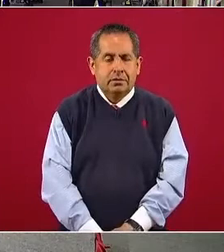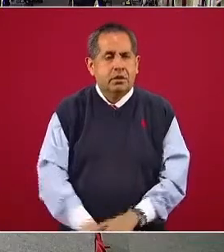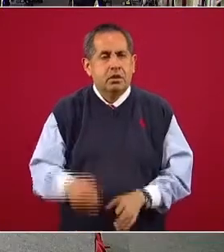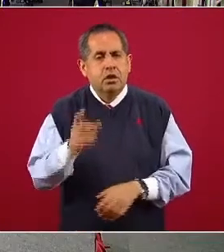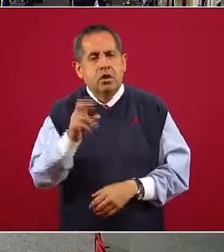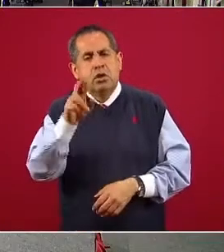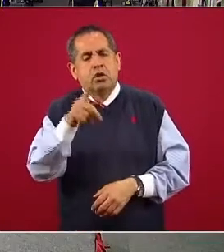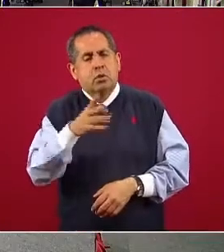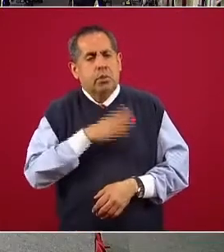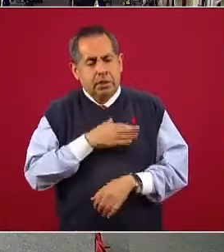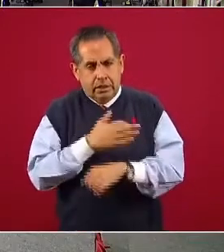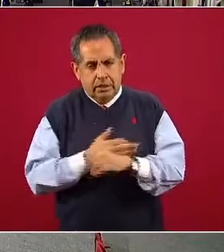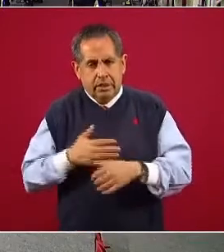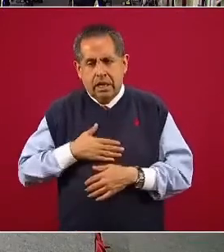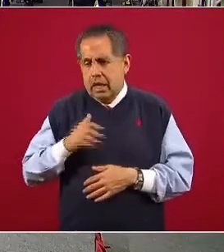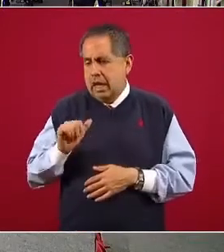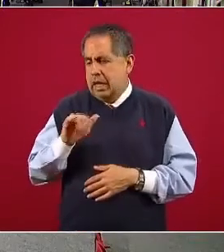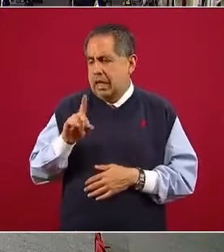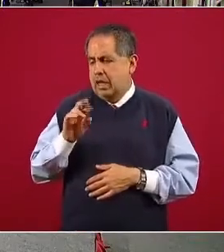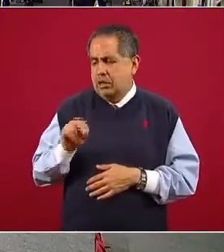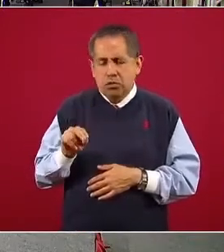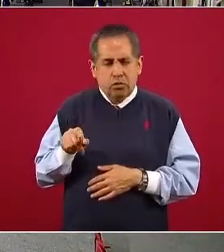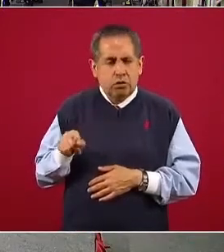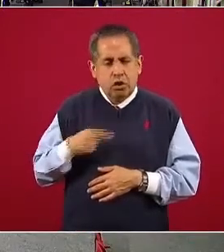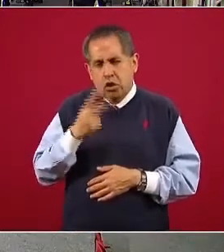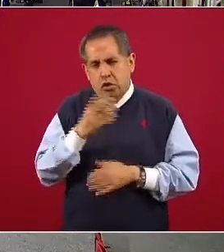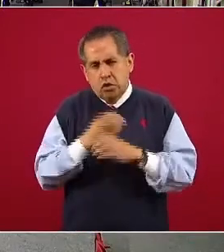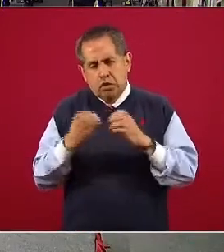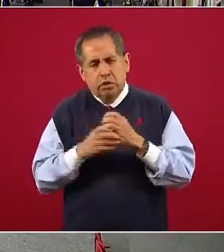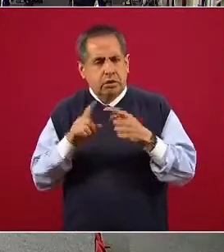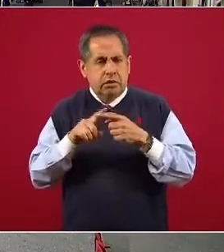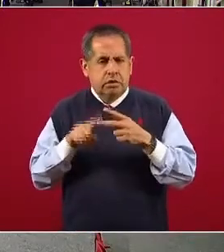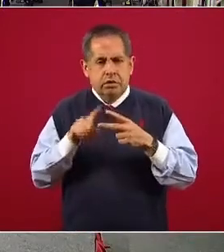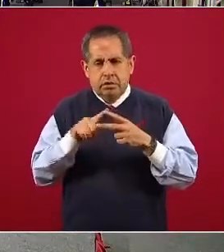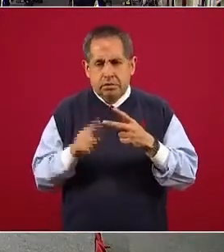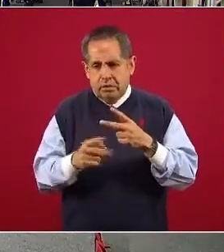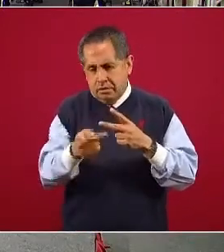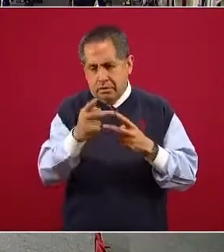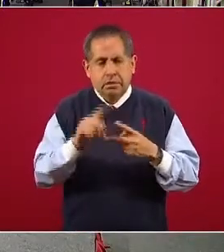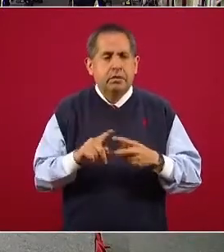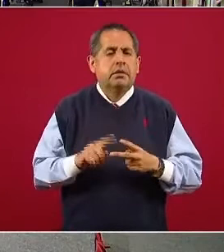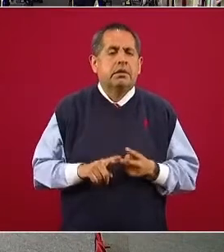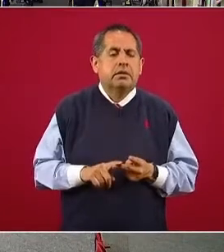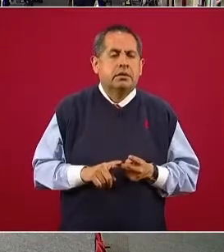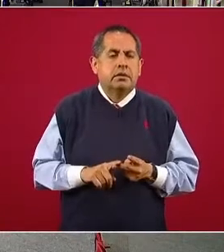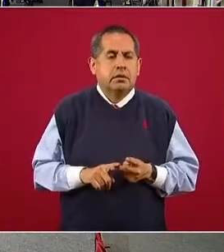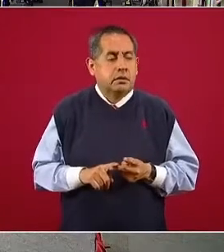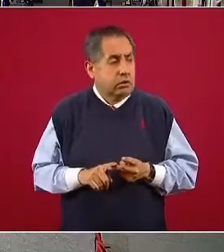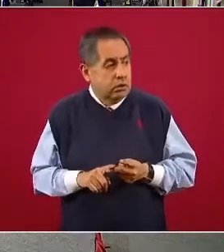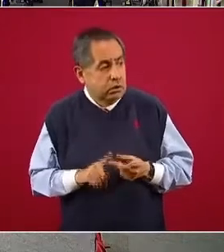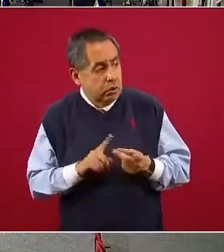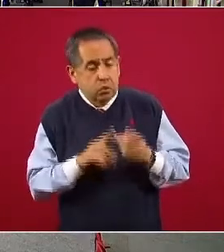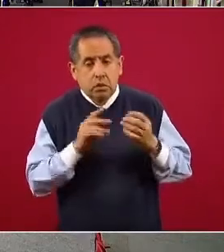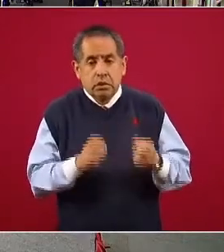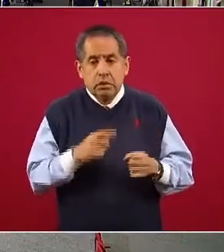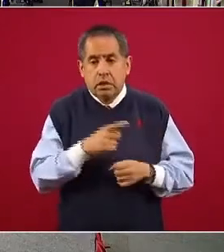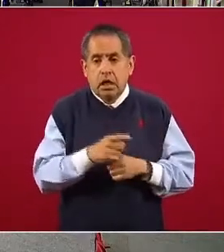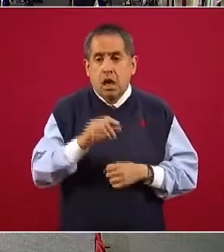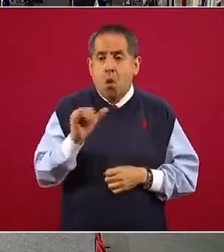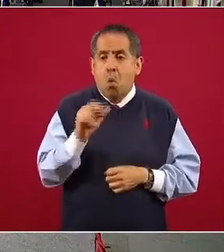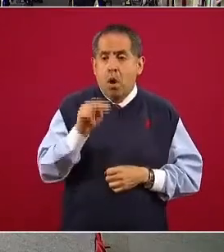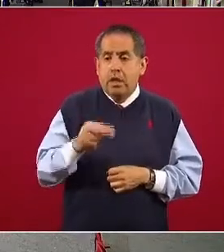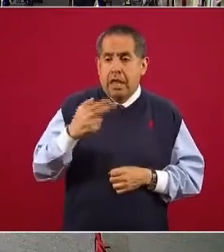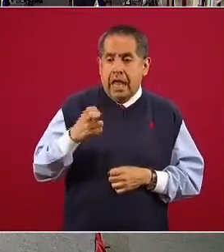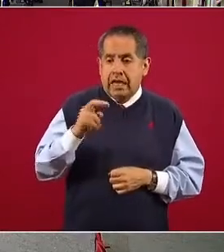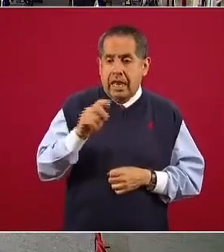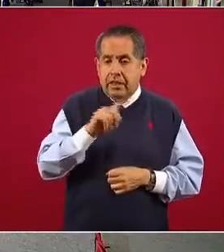Doctor, buenas tardes, Alejandro Alemán de Medicina Digital. Dos cosas. Una, es notoria la ausencia de nuestro compañero Juan